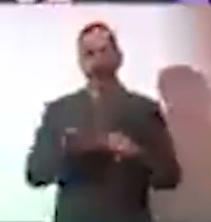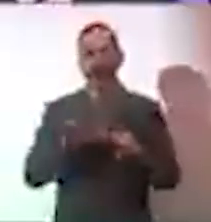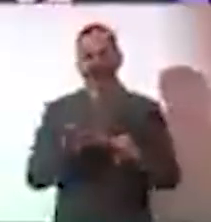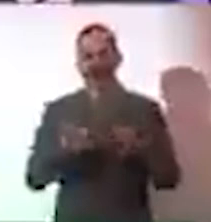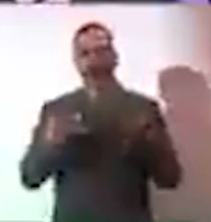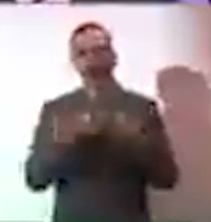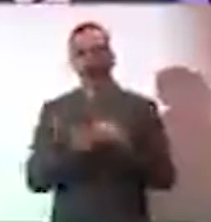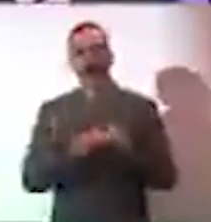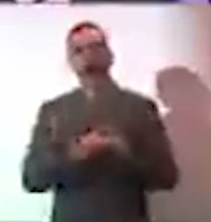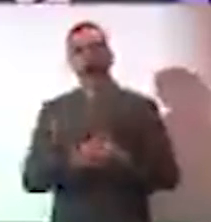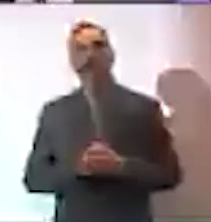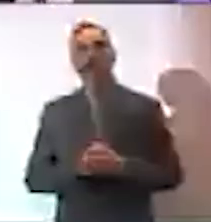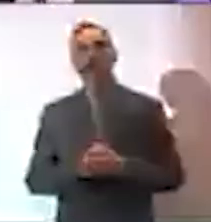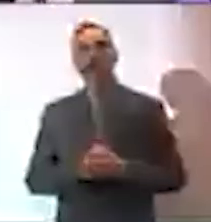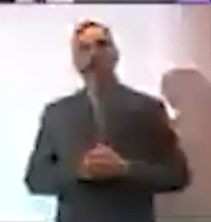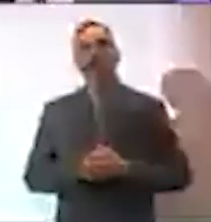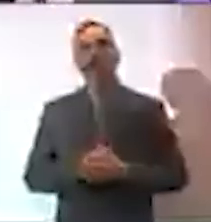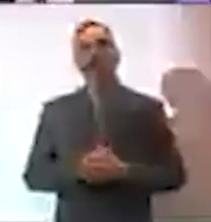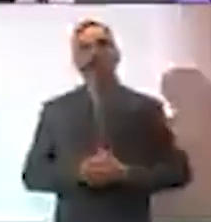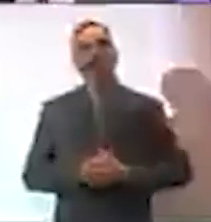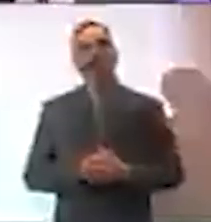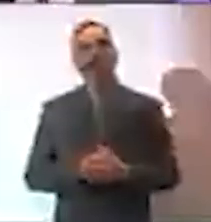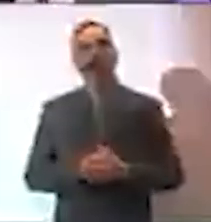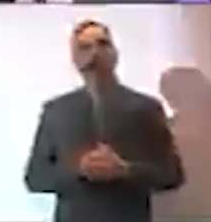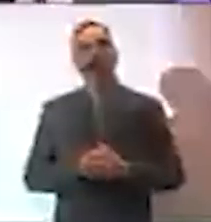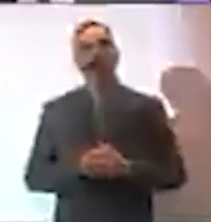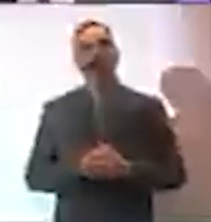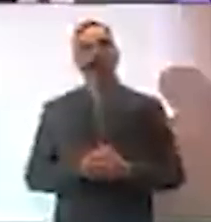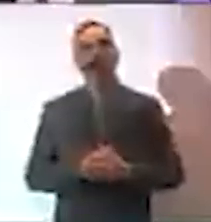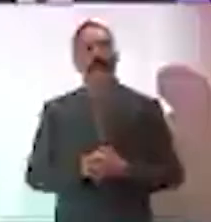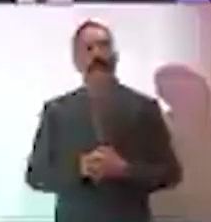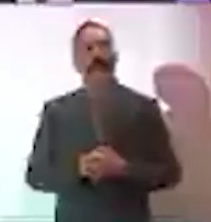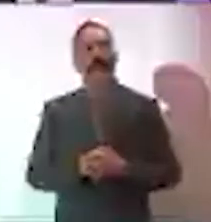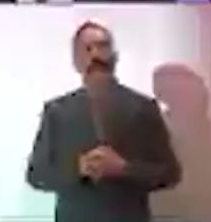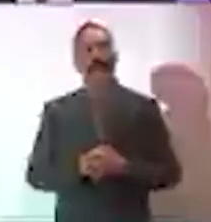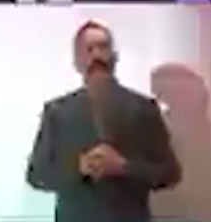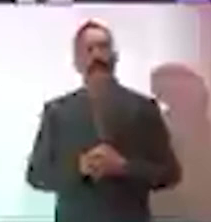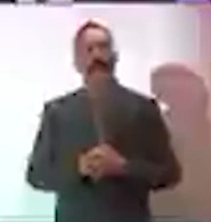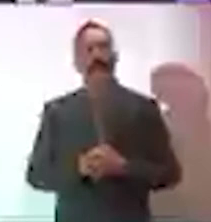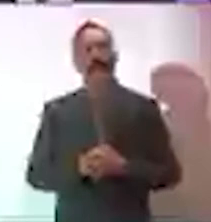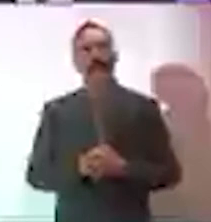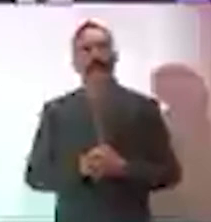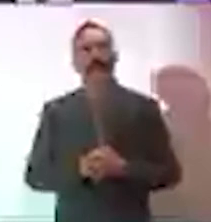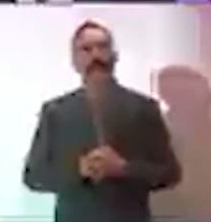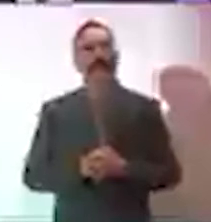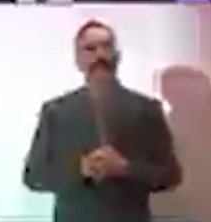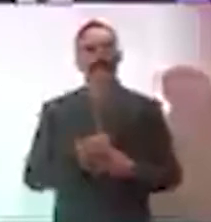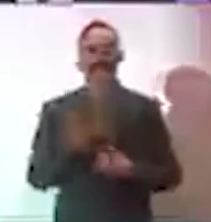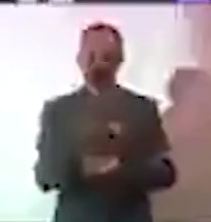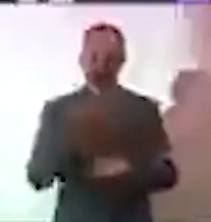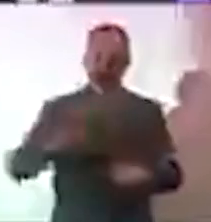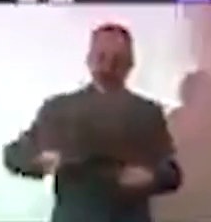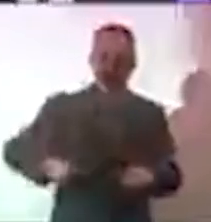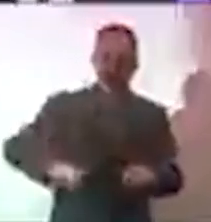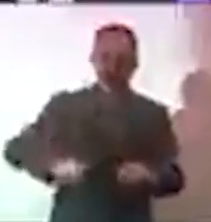Tratamos de mejorar las condiciones de los gobiernos municipales. Ayudamos. Es